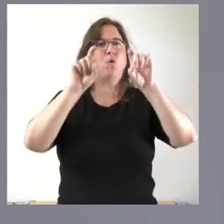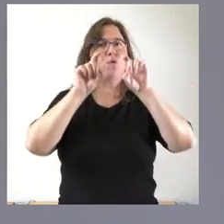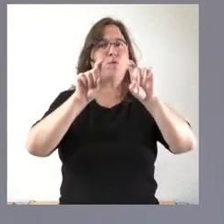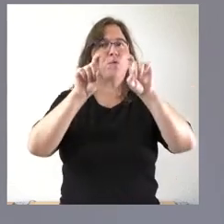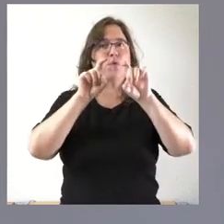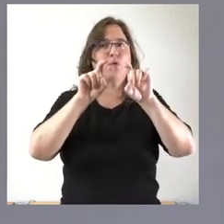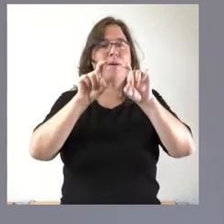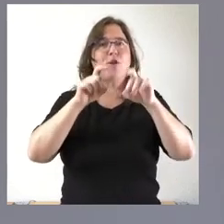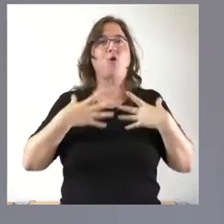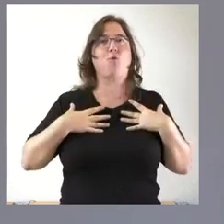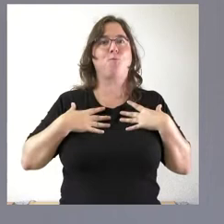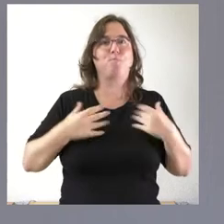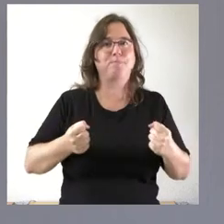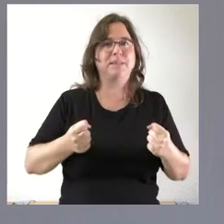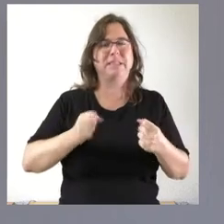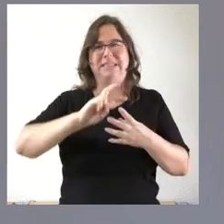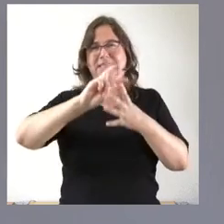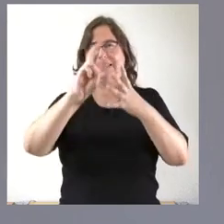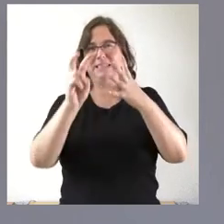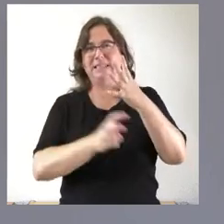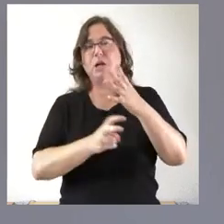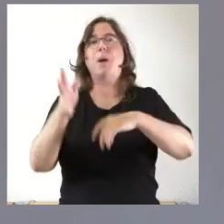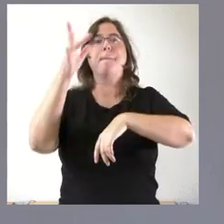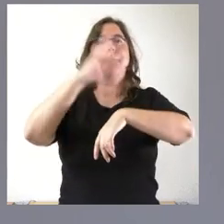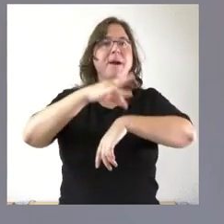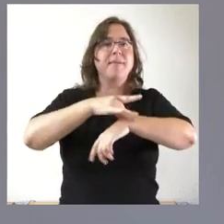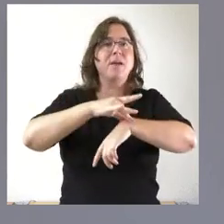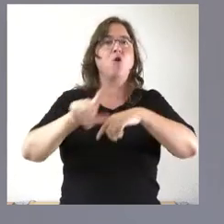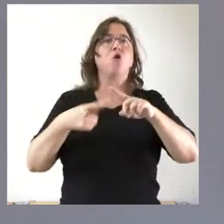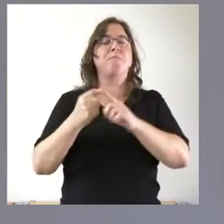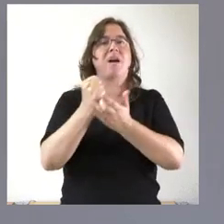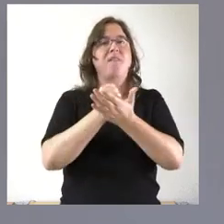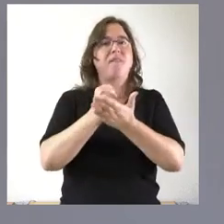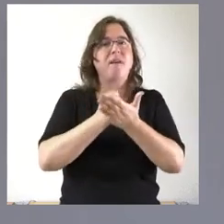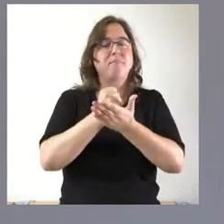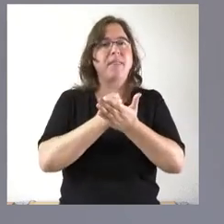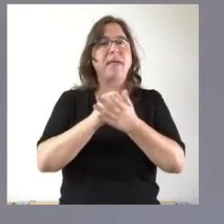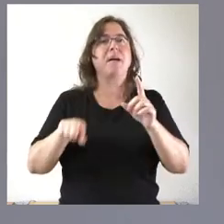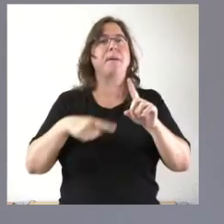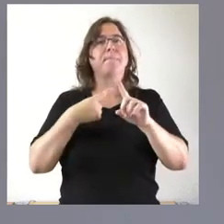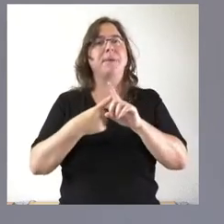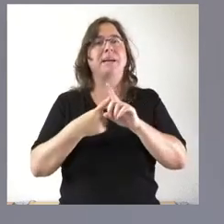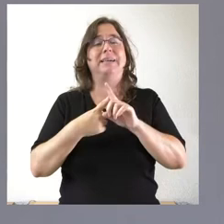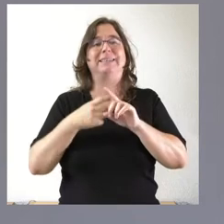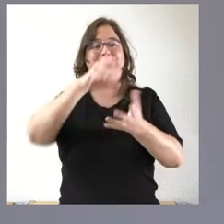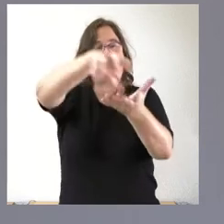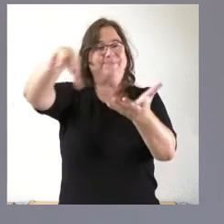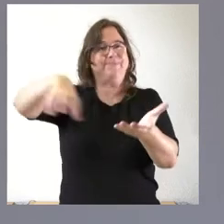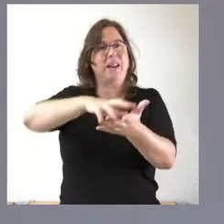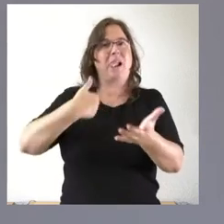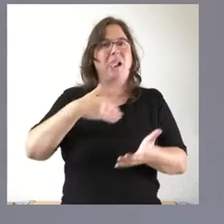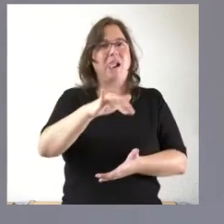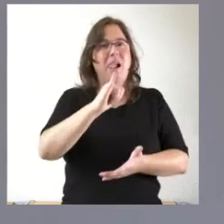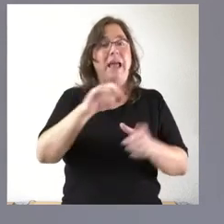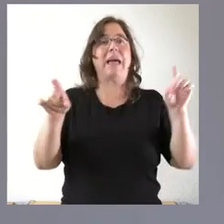ámbito biosanitario de muy diversas características, no solamente médico, sino también farmacéutico, y también en torno a las instalaciones que existen e impresas